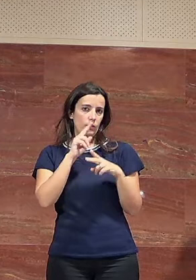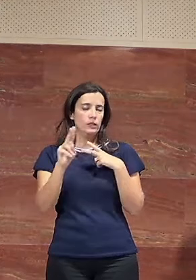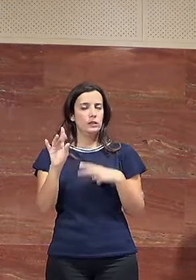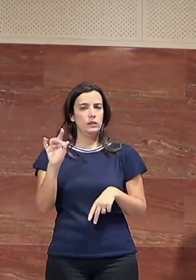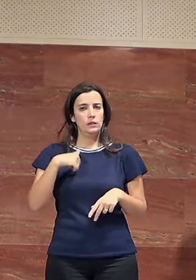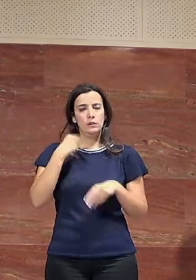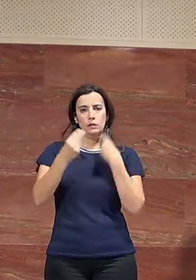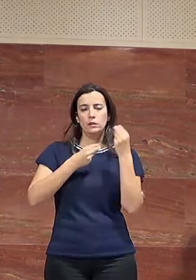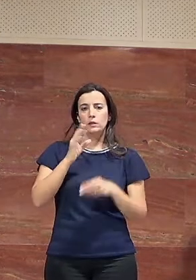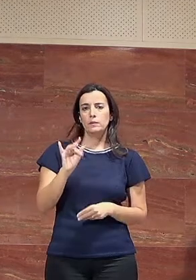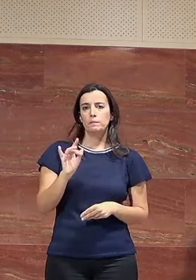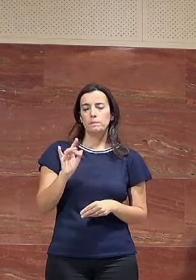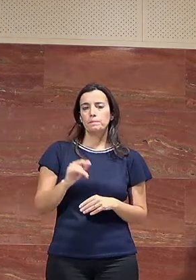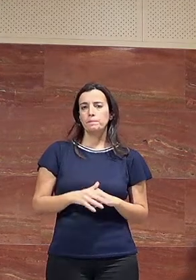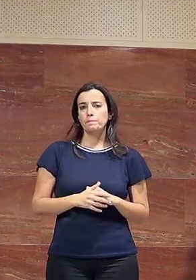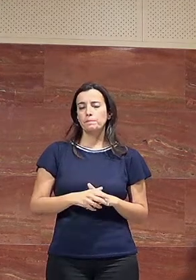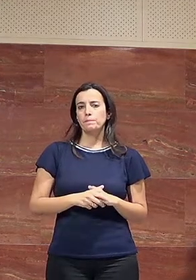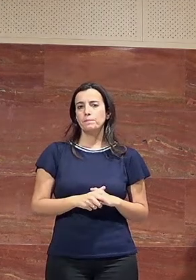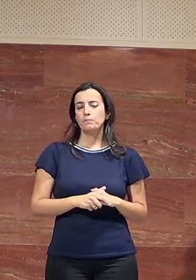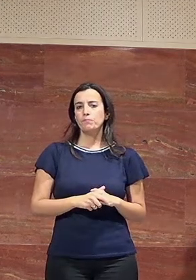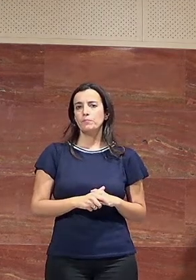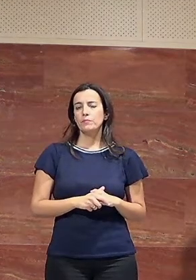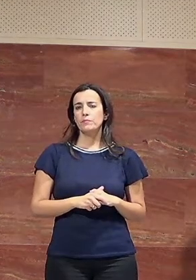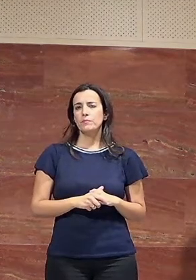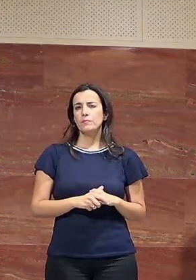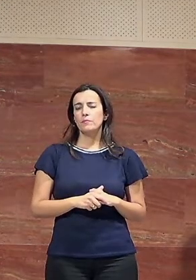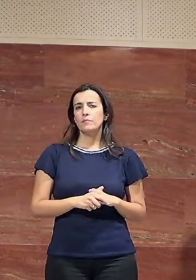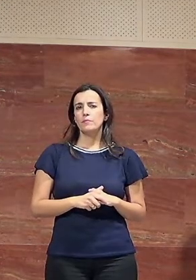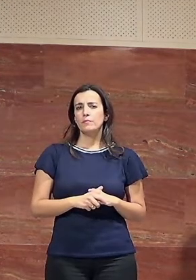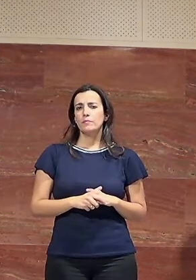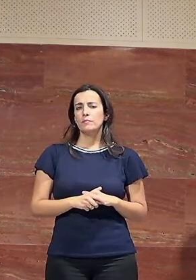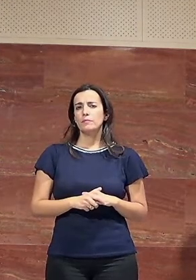creo. Y tampoco son mucho más